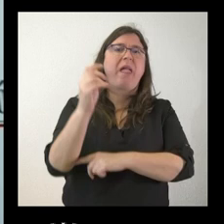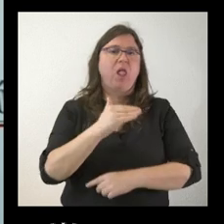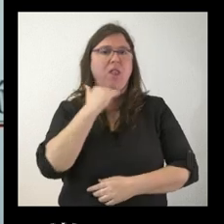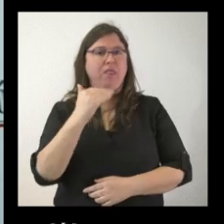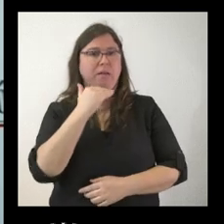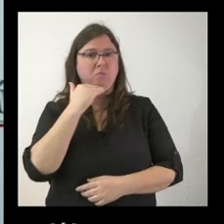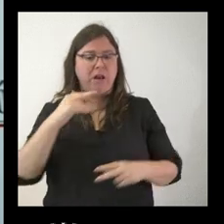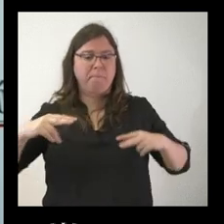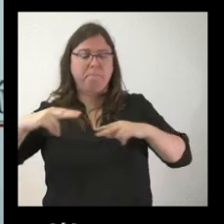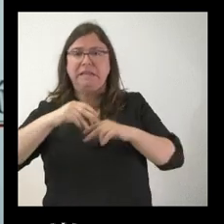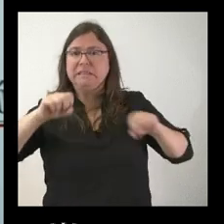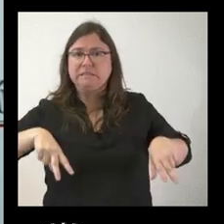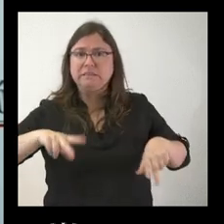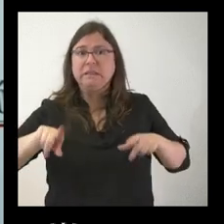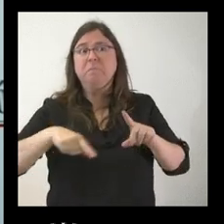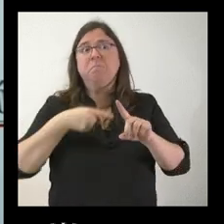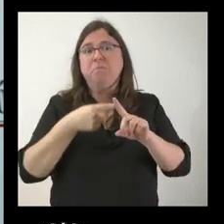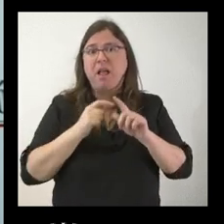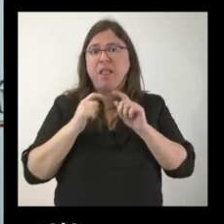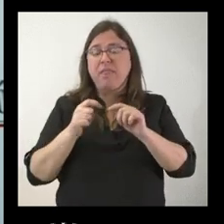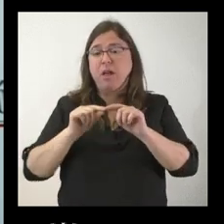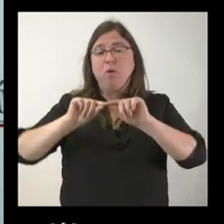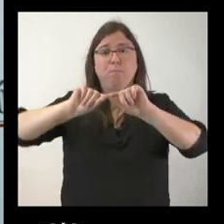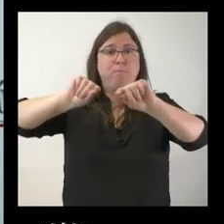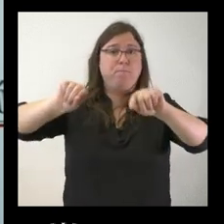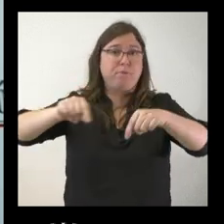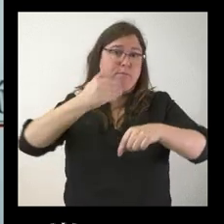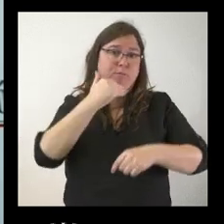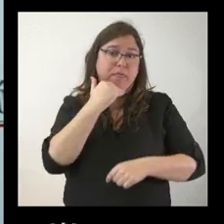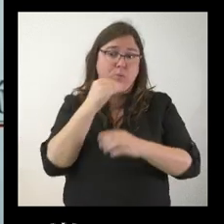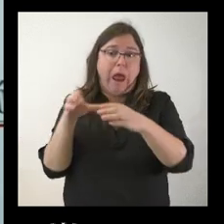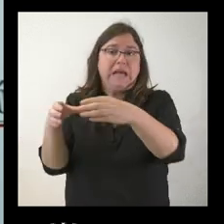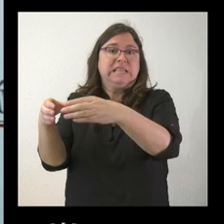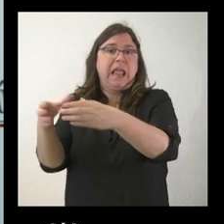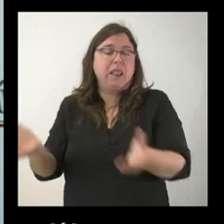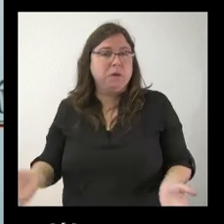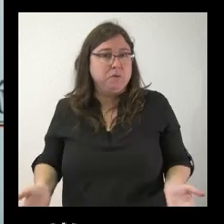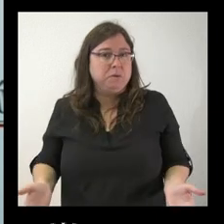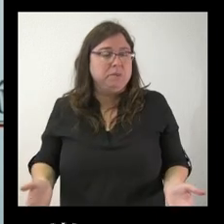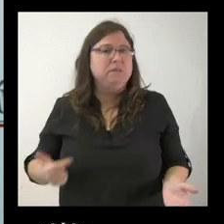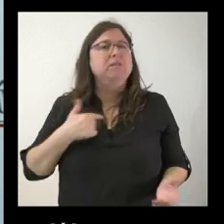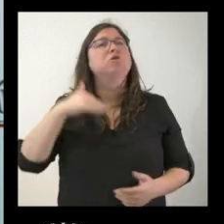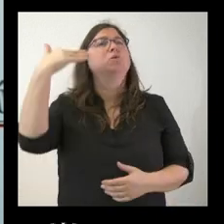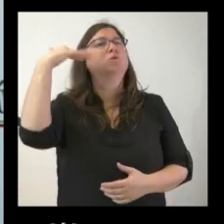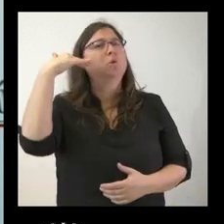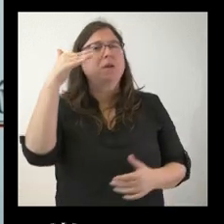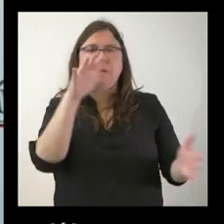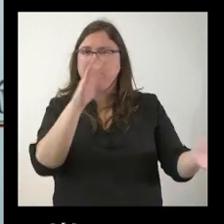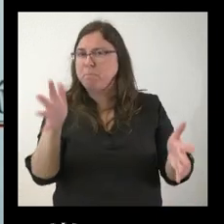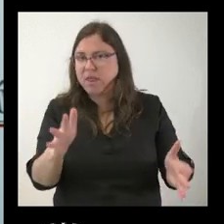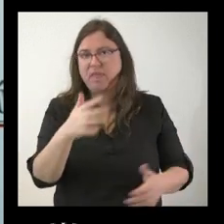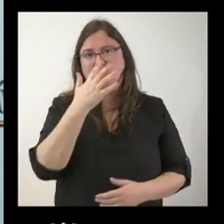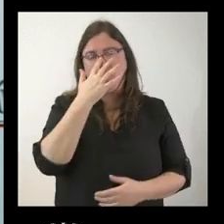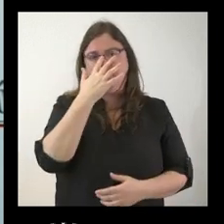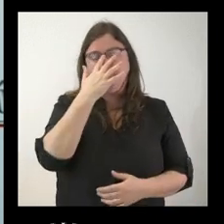más bien aísla a provincias como como Zamora No mira bien pero creo que en Soria les pasa algo algo